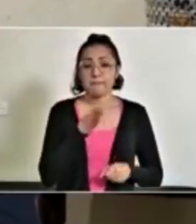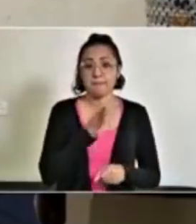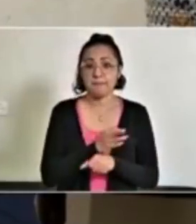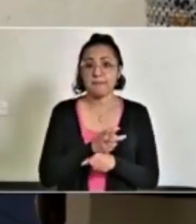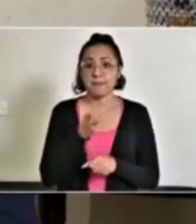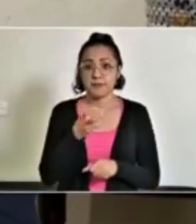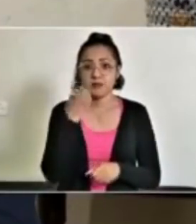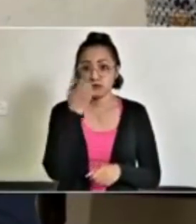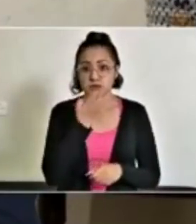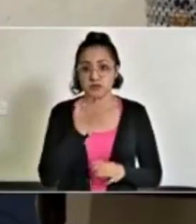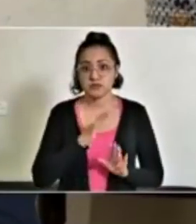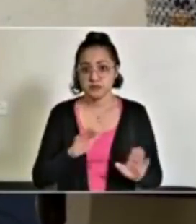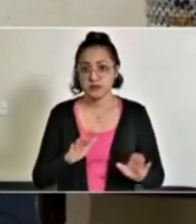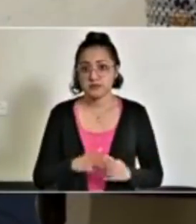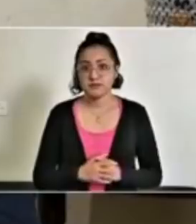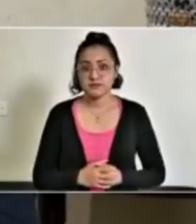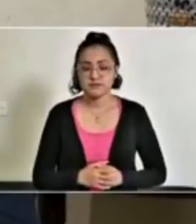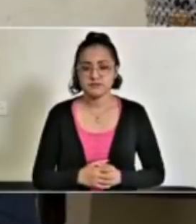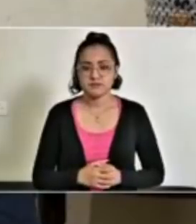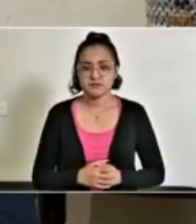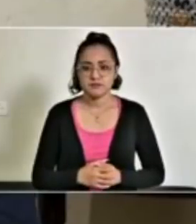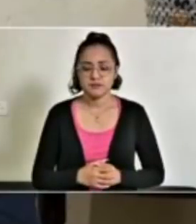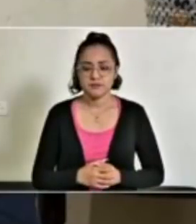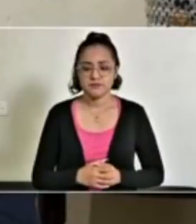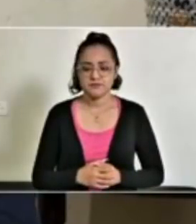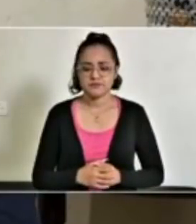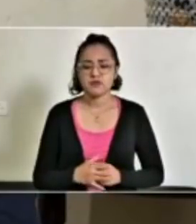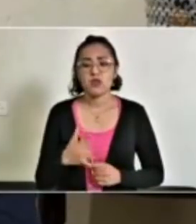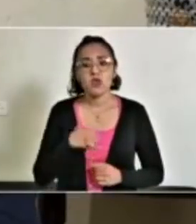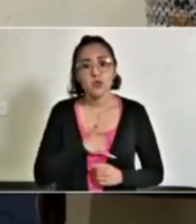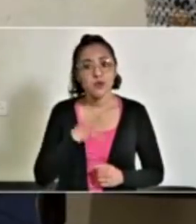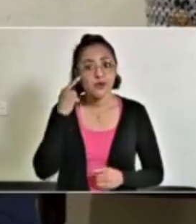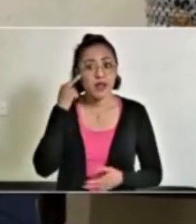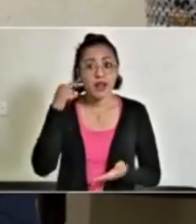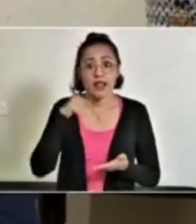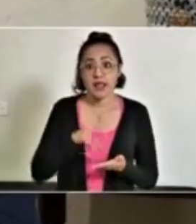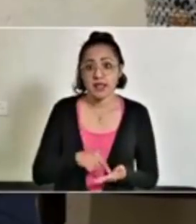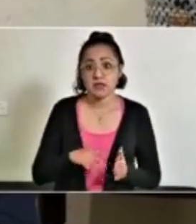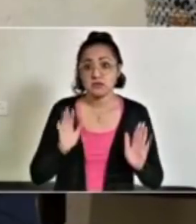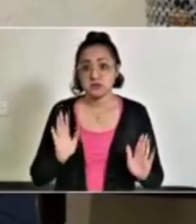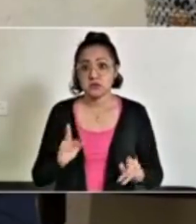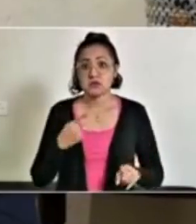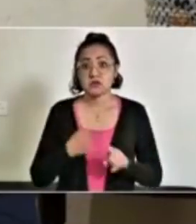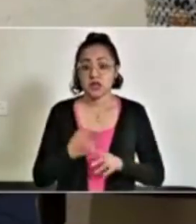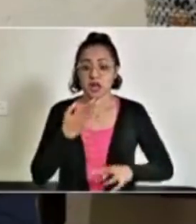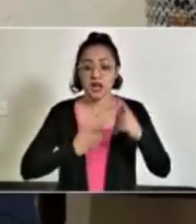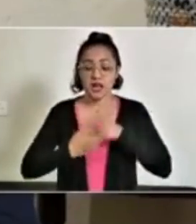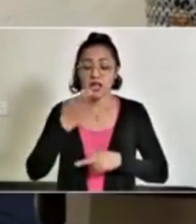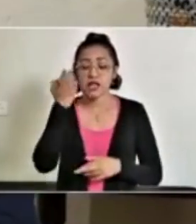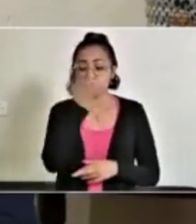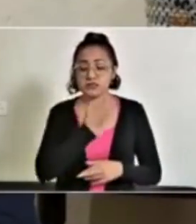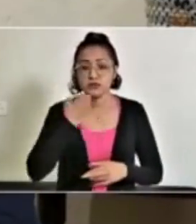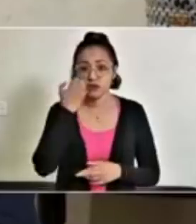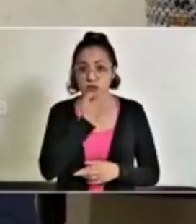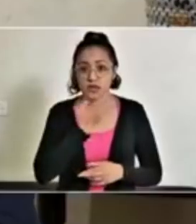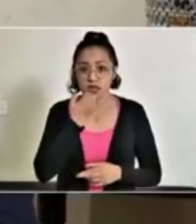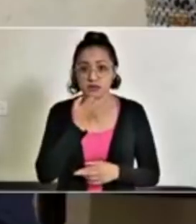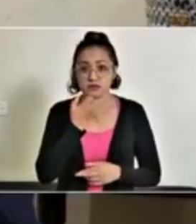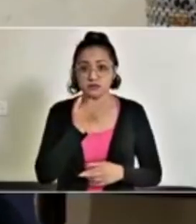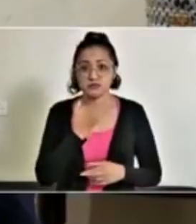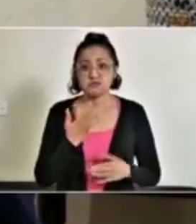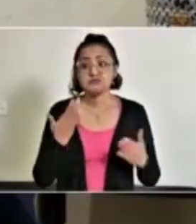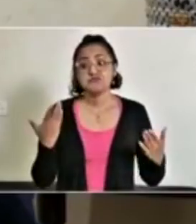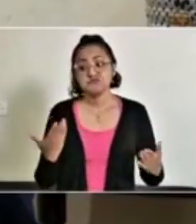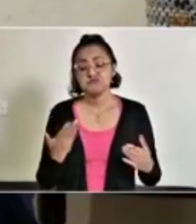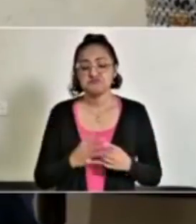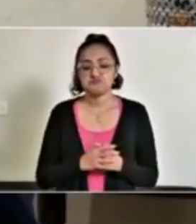clases yo más bien creo que el regreso a clases va a